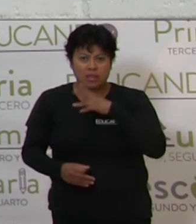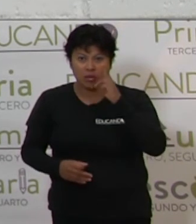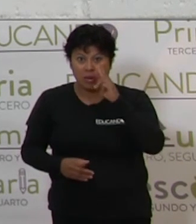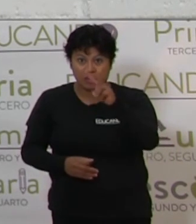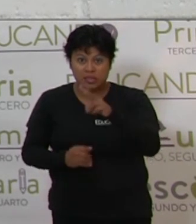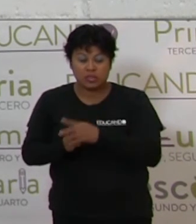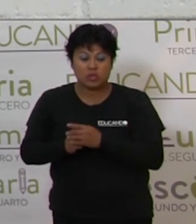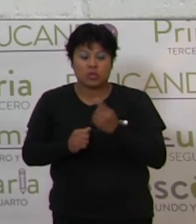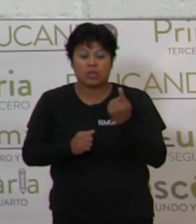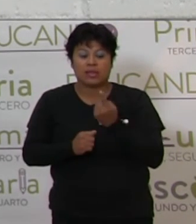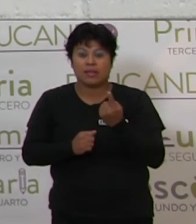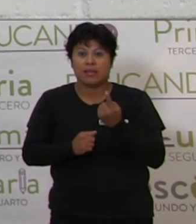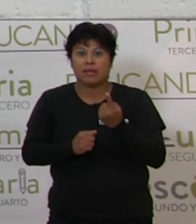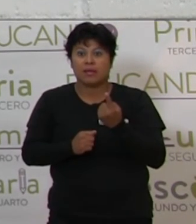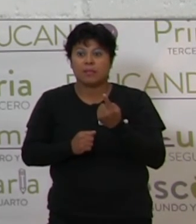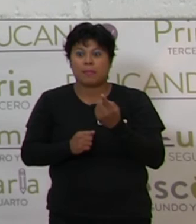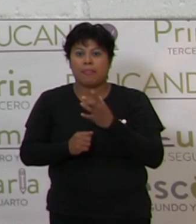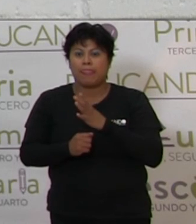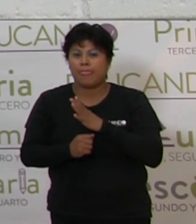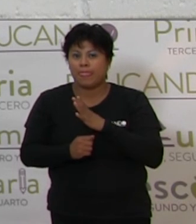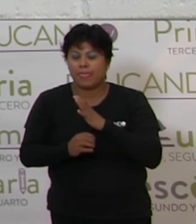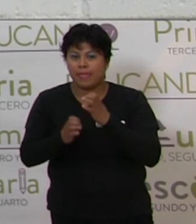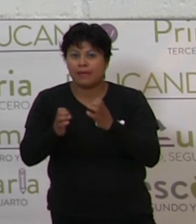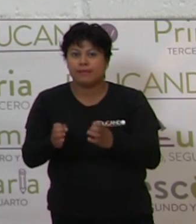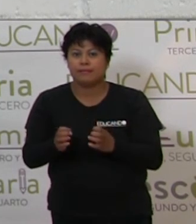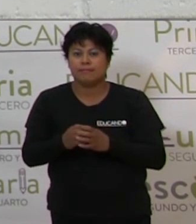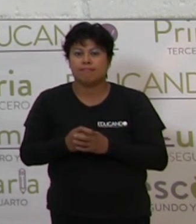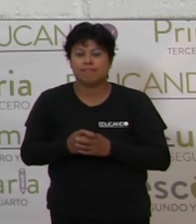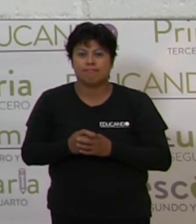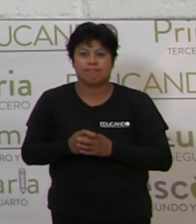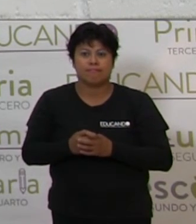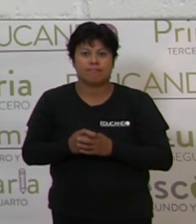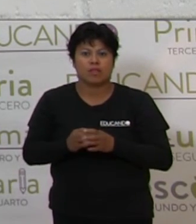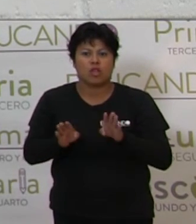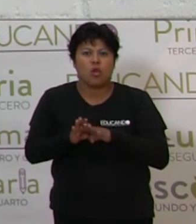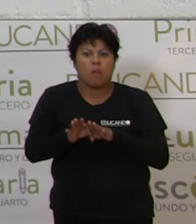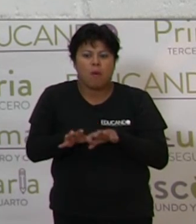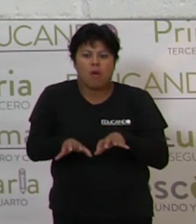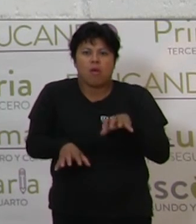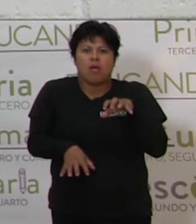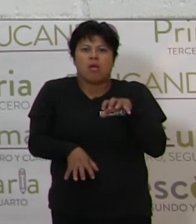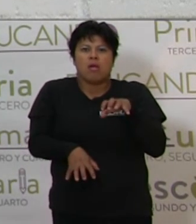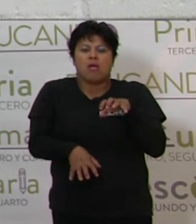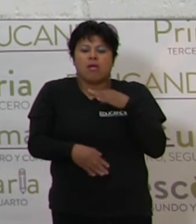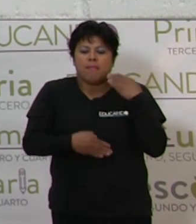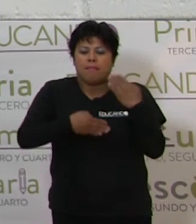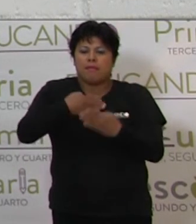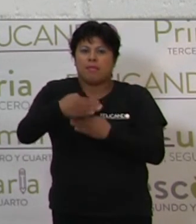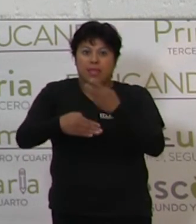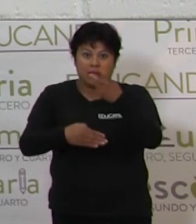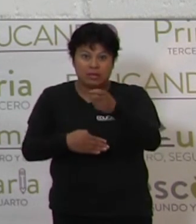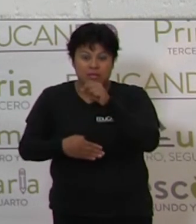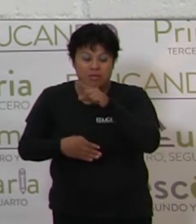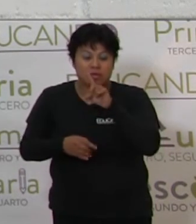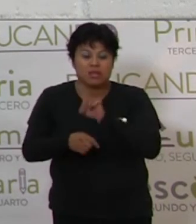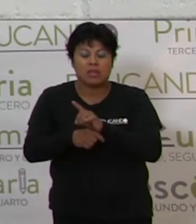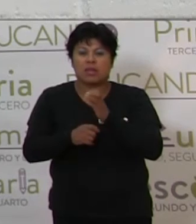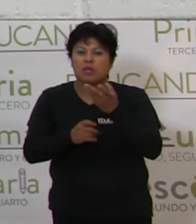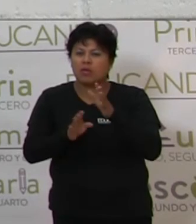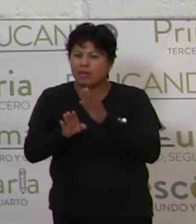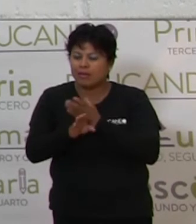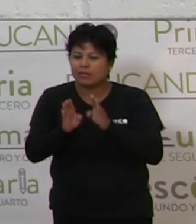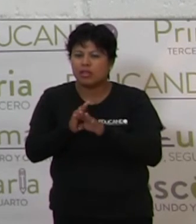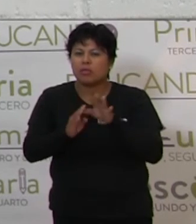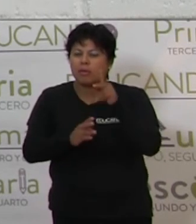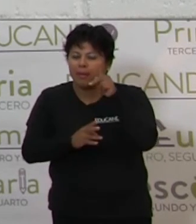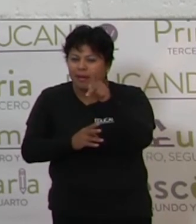¿Se habrán dado cuenta que está como momificada? Bueno, pues en aquel momento una cosa